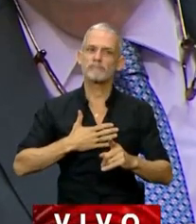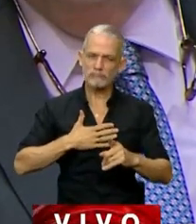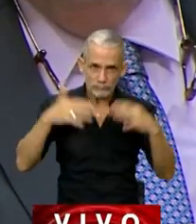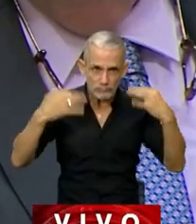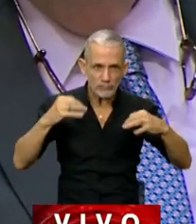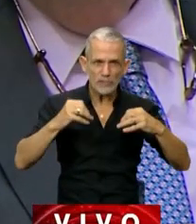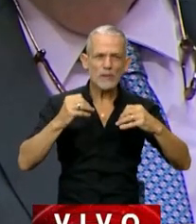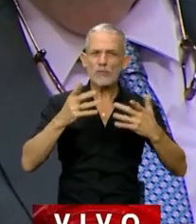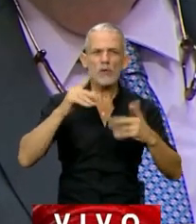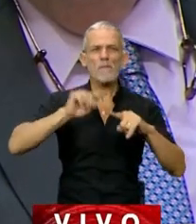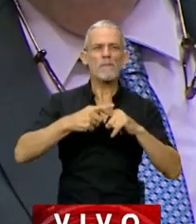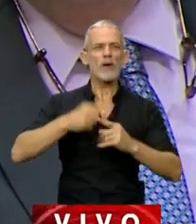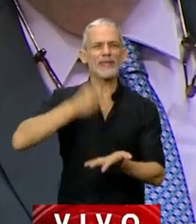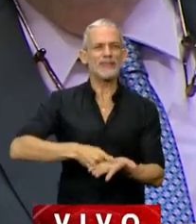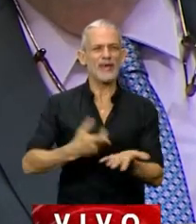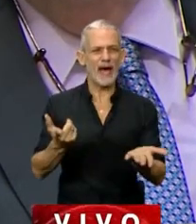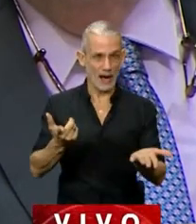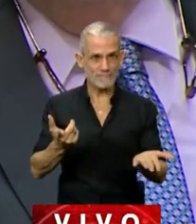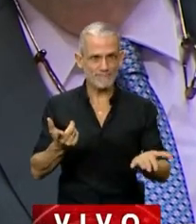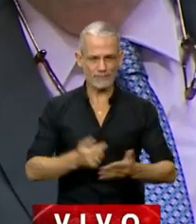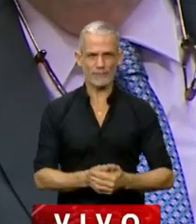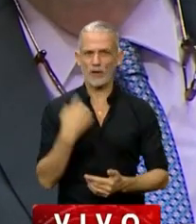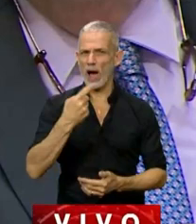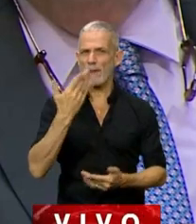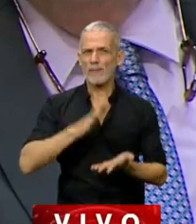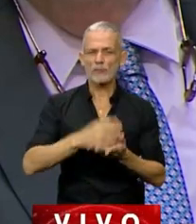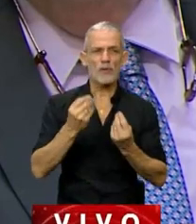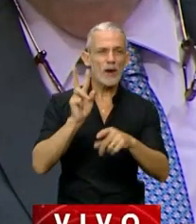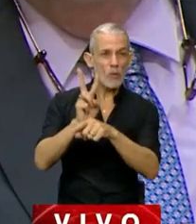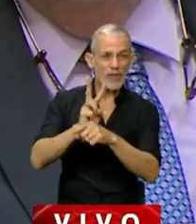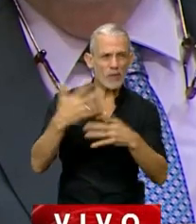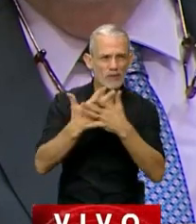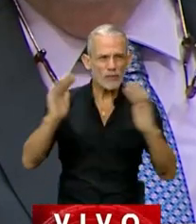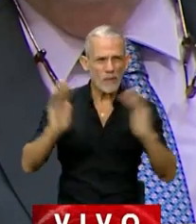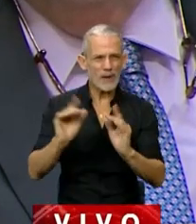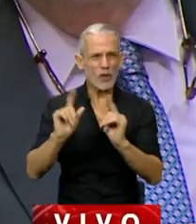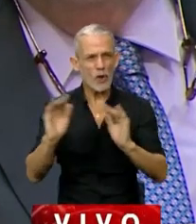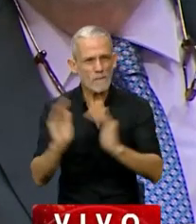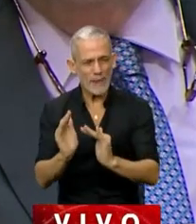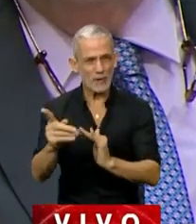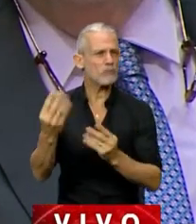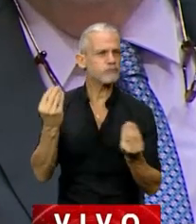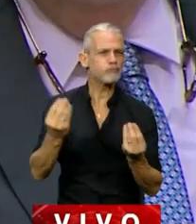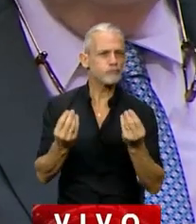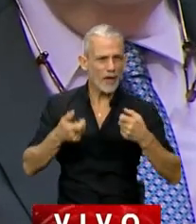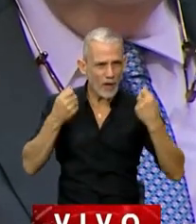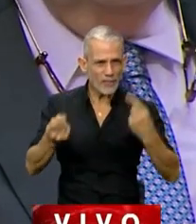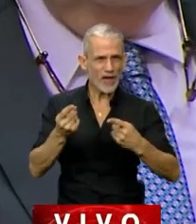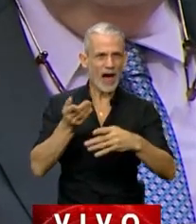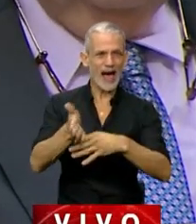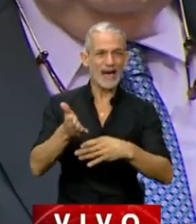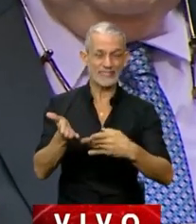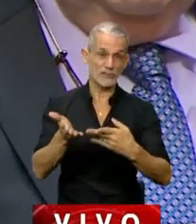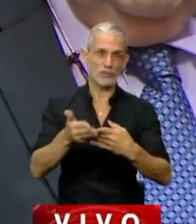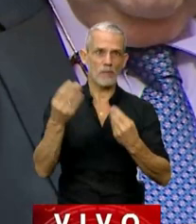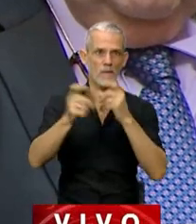una definición política. Me parece que cuando hablamos de cuidados paliativos es la posibilidad de generar acceso a